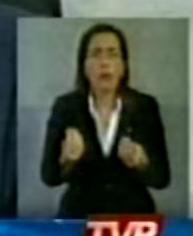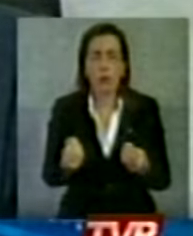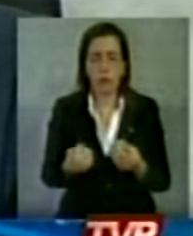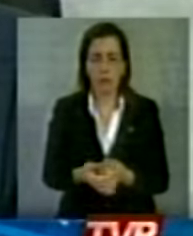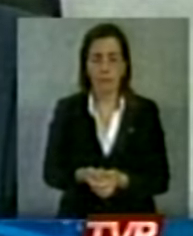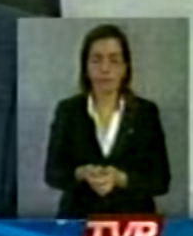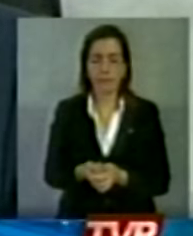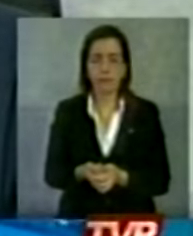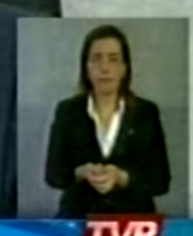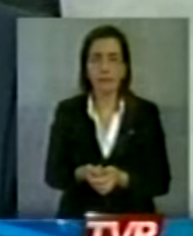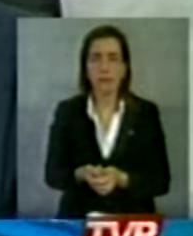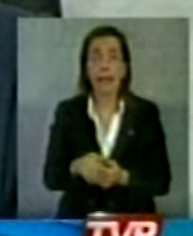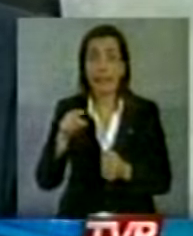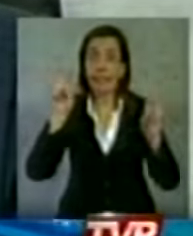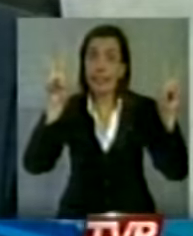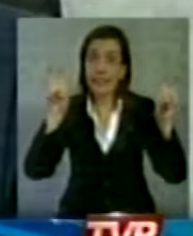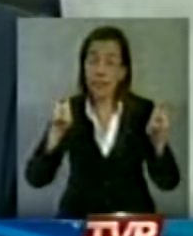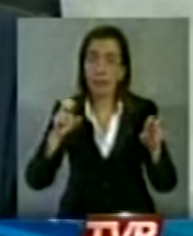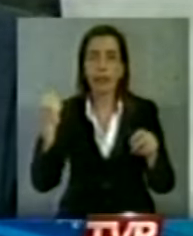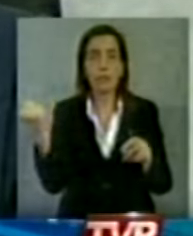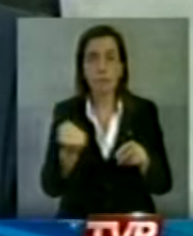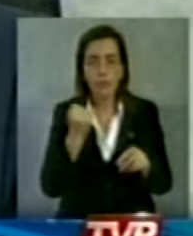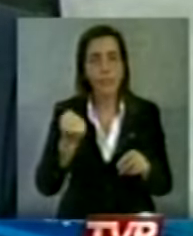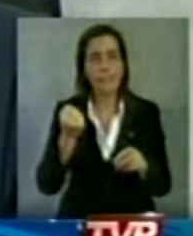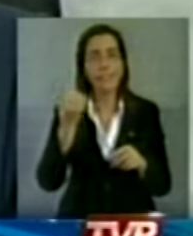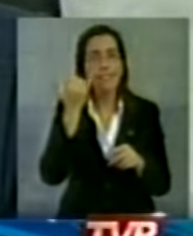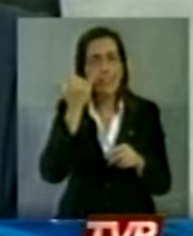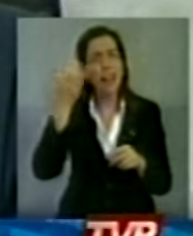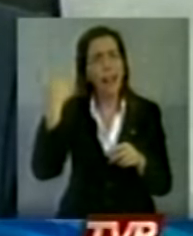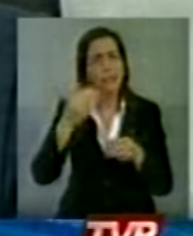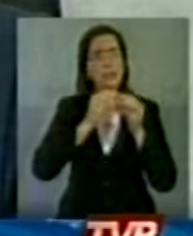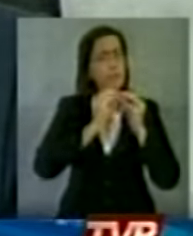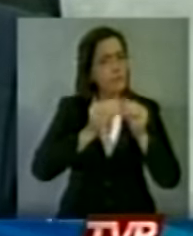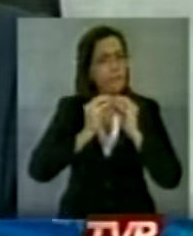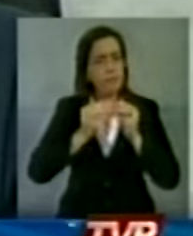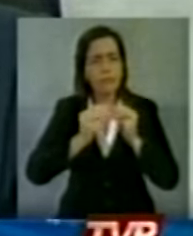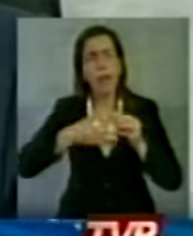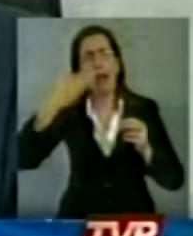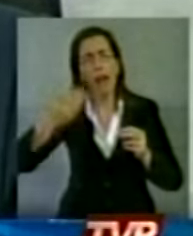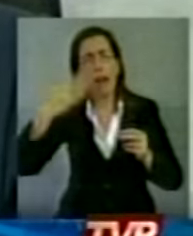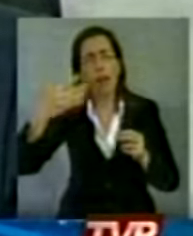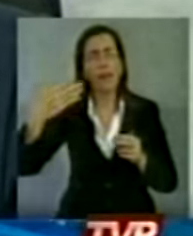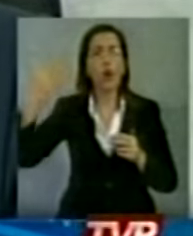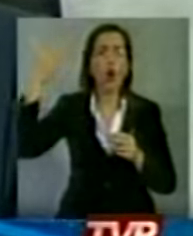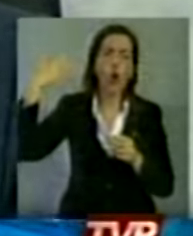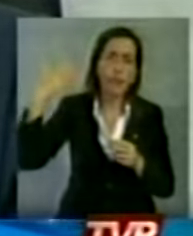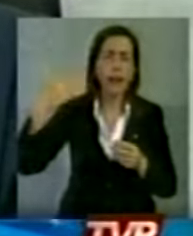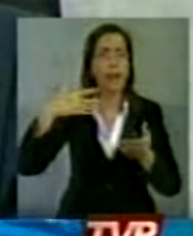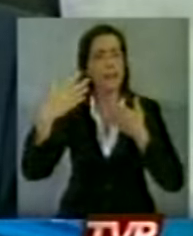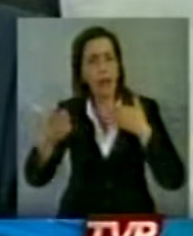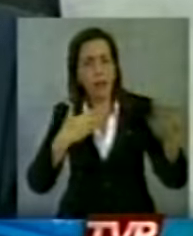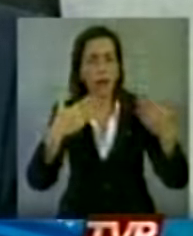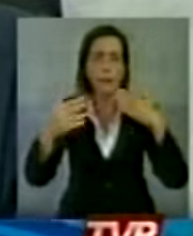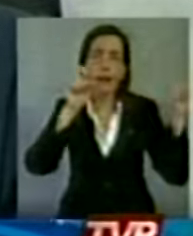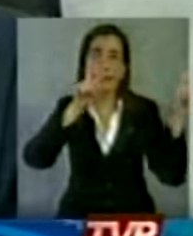proceso electoral. Este debate ha sido acompañado de varios seminarios en el que han expuesto expertos provinciales, nacionales